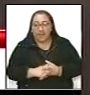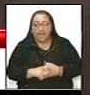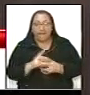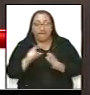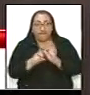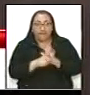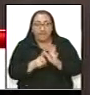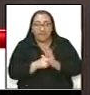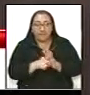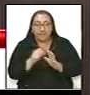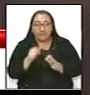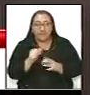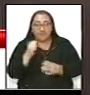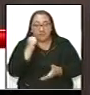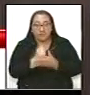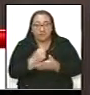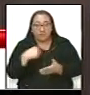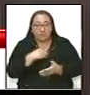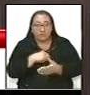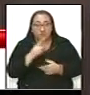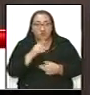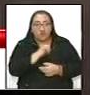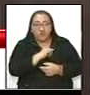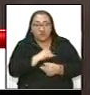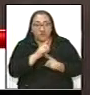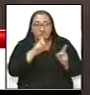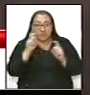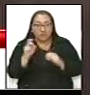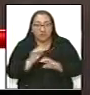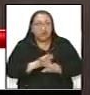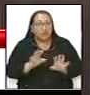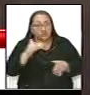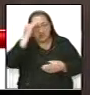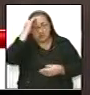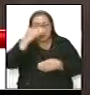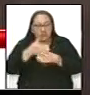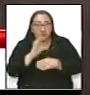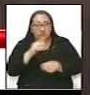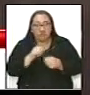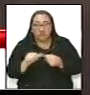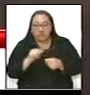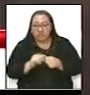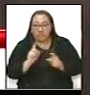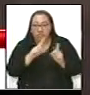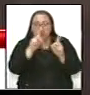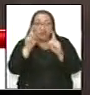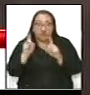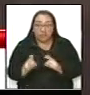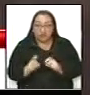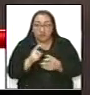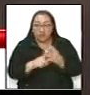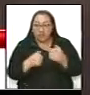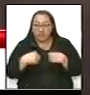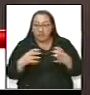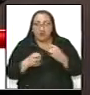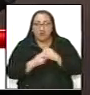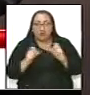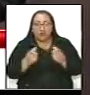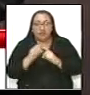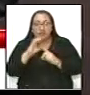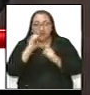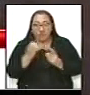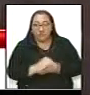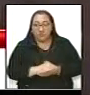ley, aprobaremos un órgano consultivo sin saber su número. O sea, hay una interrogante que debería tomar la Comisión de